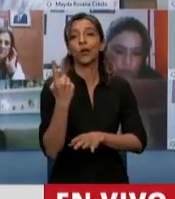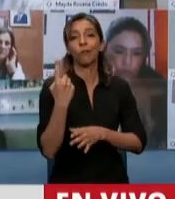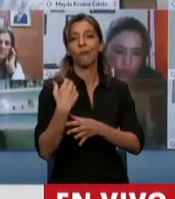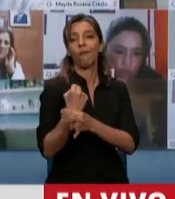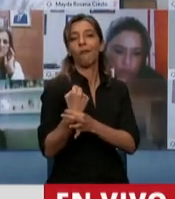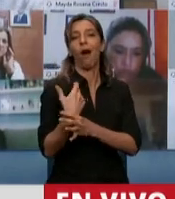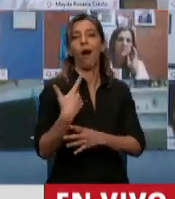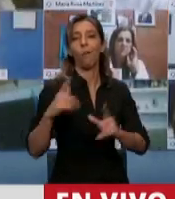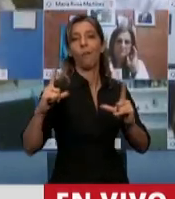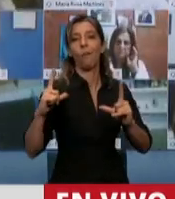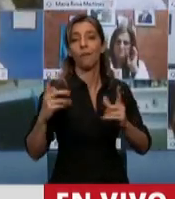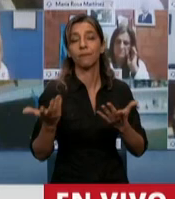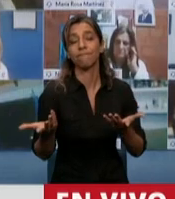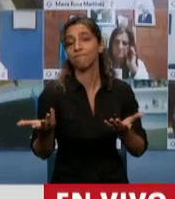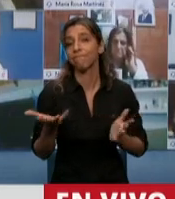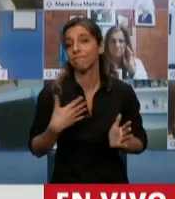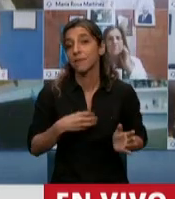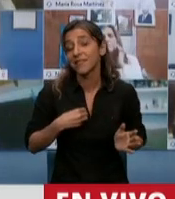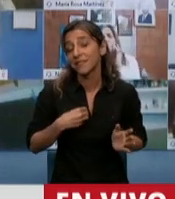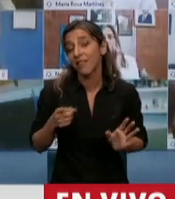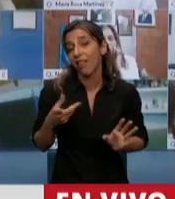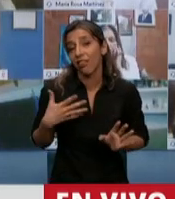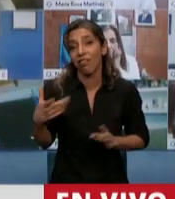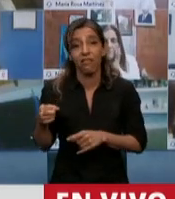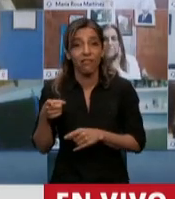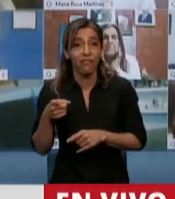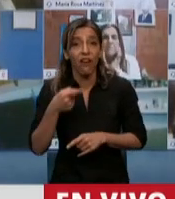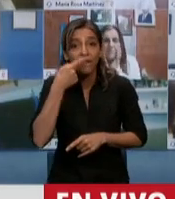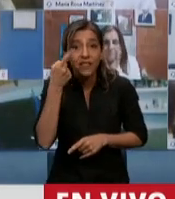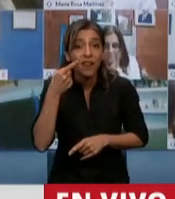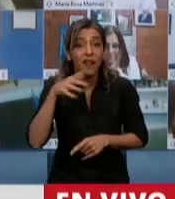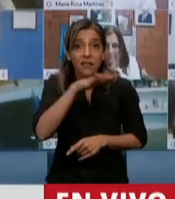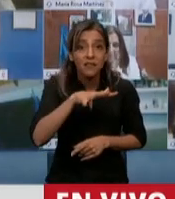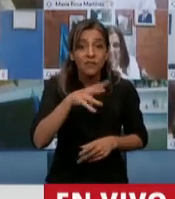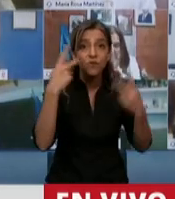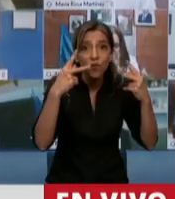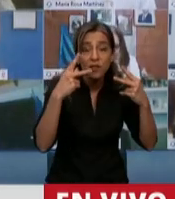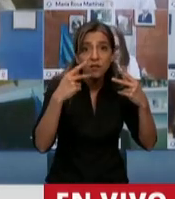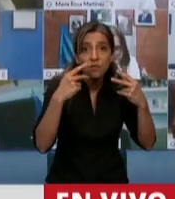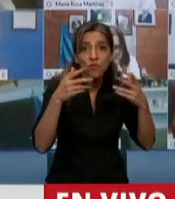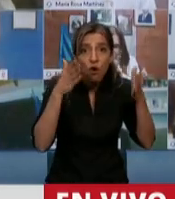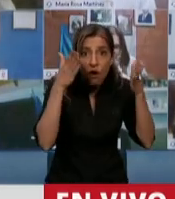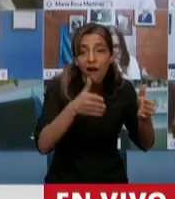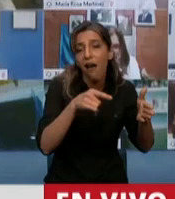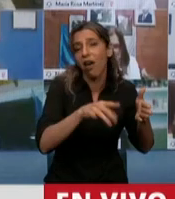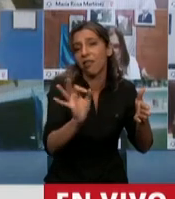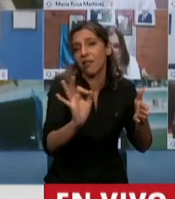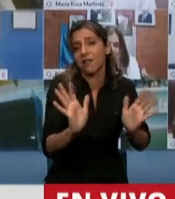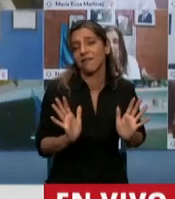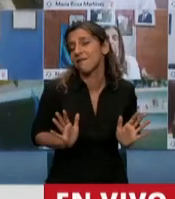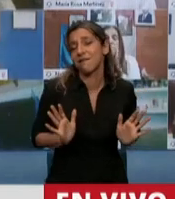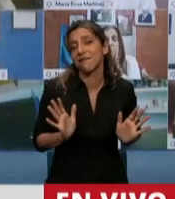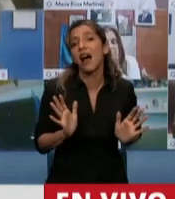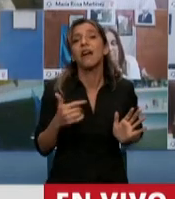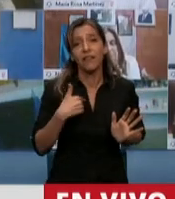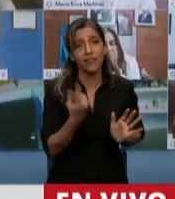es porque realmente el sector no les interesa. A nosotros y a nosotras sí nos interesa este sector, el